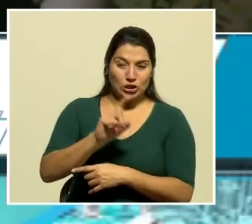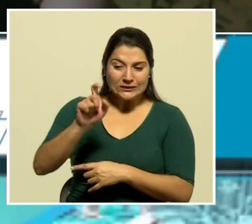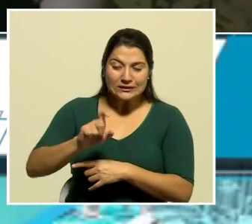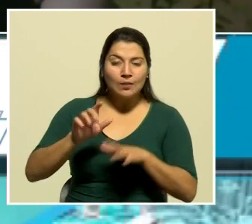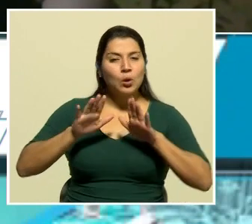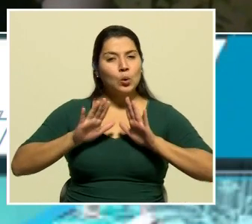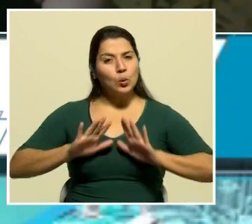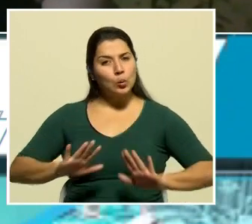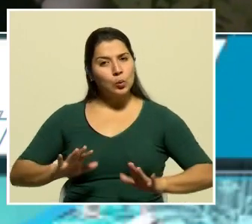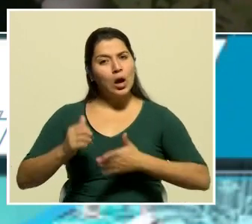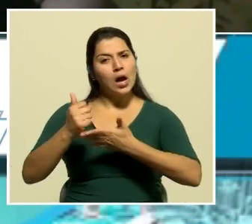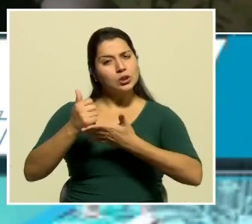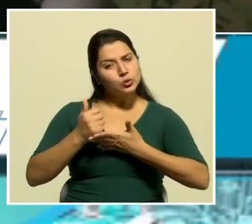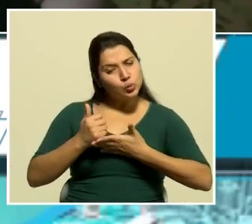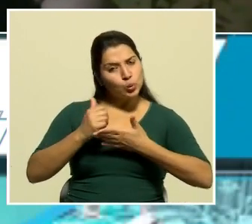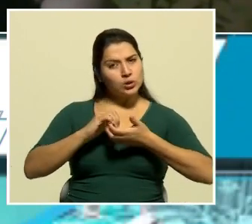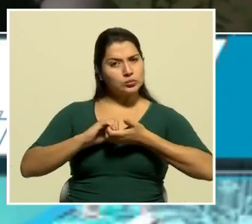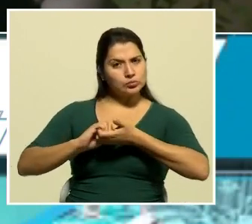cooperación.